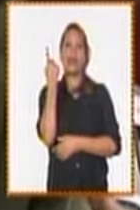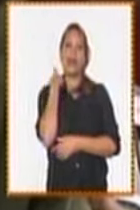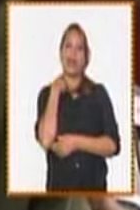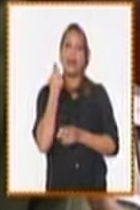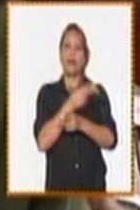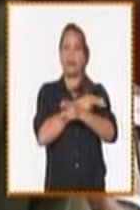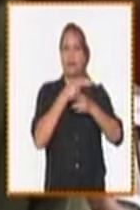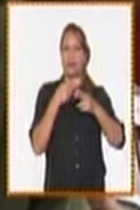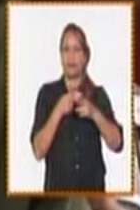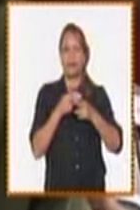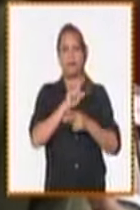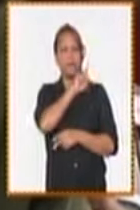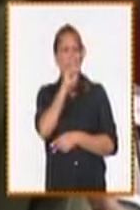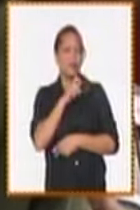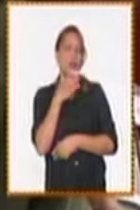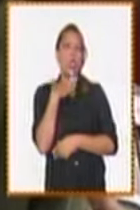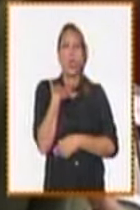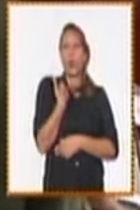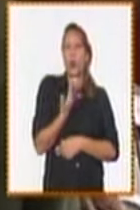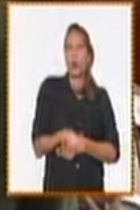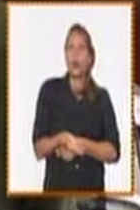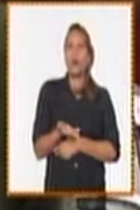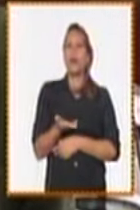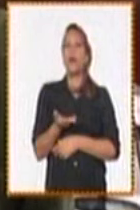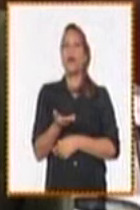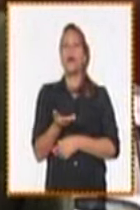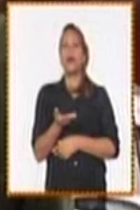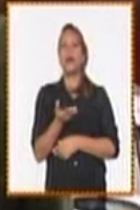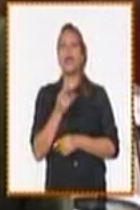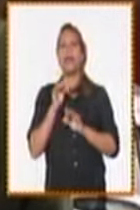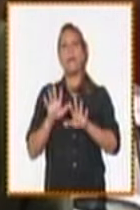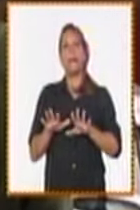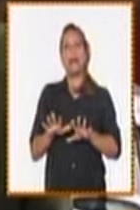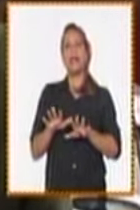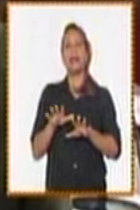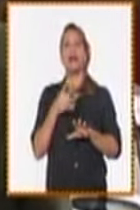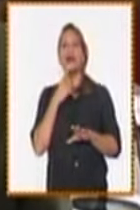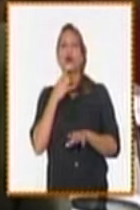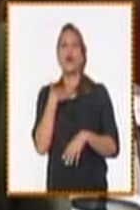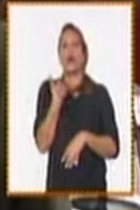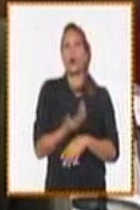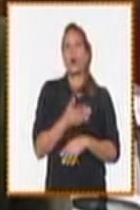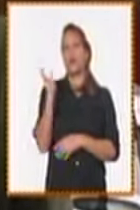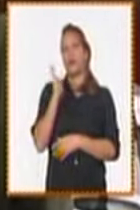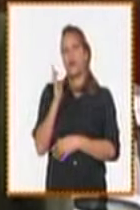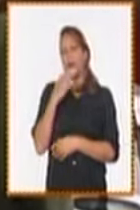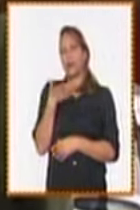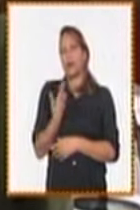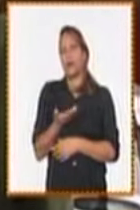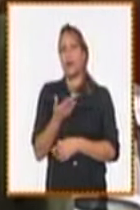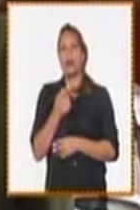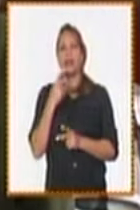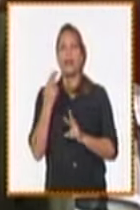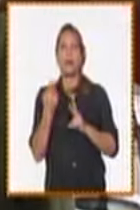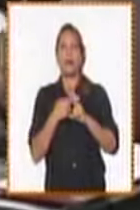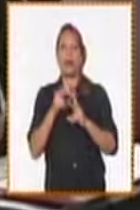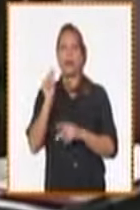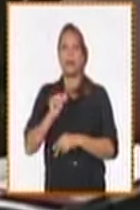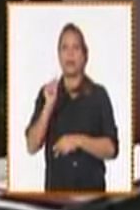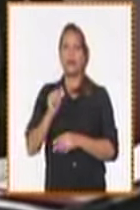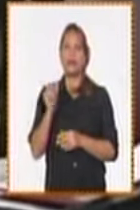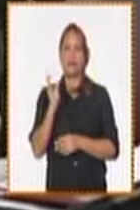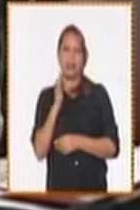lo esperan? ¿Cómo lo festejarán? ¿Cómo lo celebrarán con orgullo los bayameses? Y gracias, Randy. Yo creo